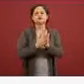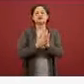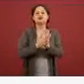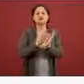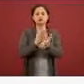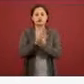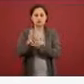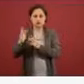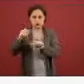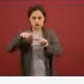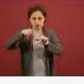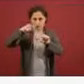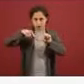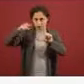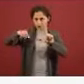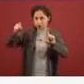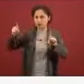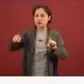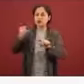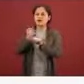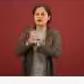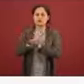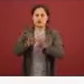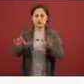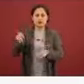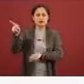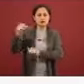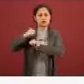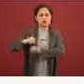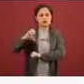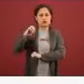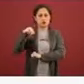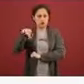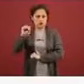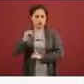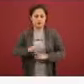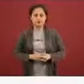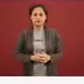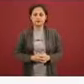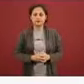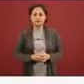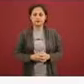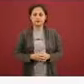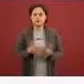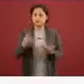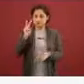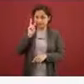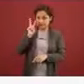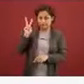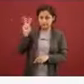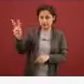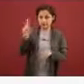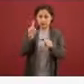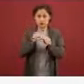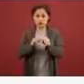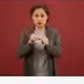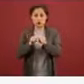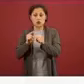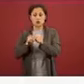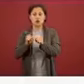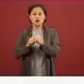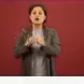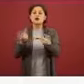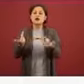procede de la información que integra la Organización Mundial de la Salud. Y lo que se ve en las barras de colores es la ocurrencia